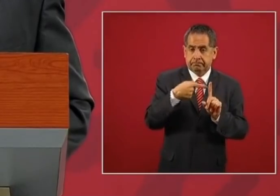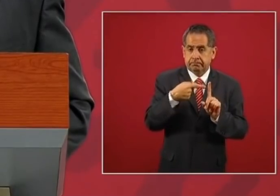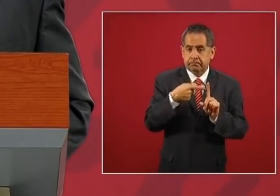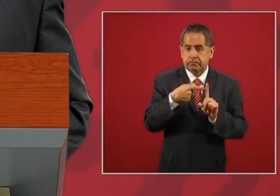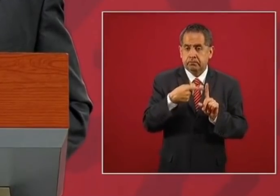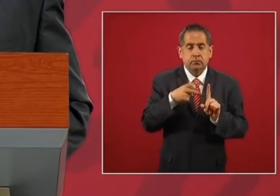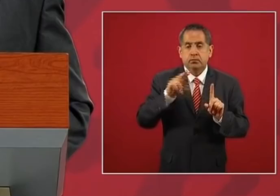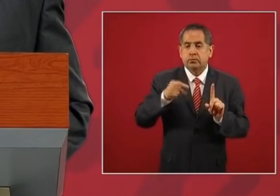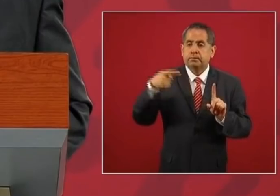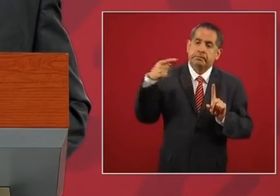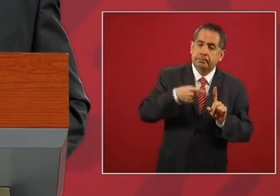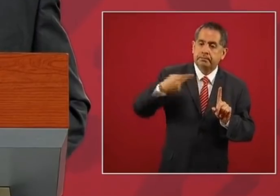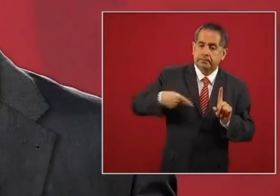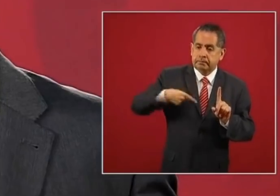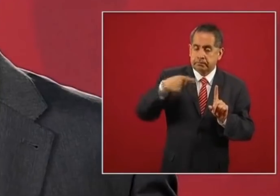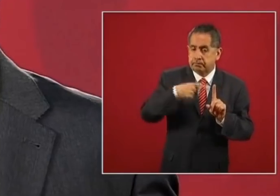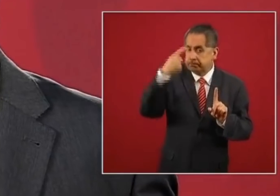las personas,